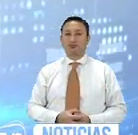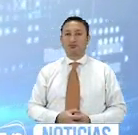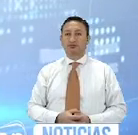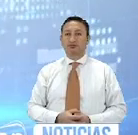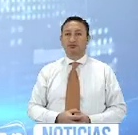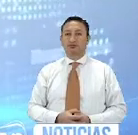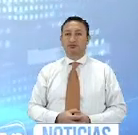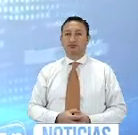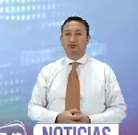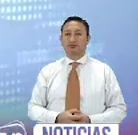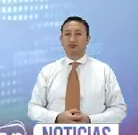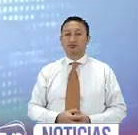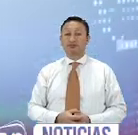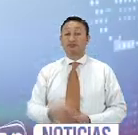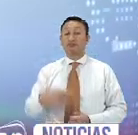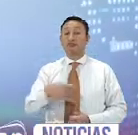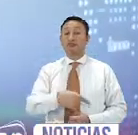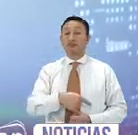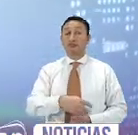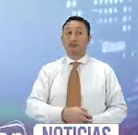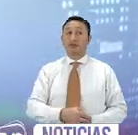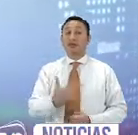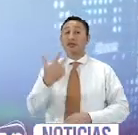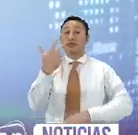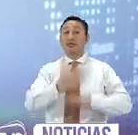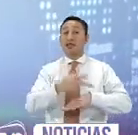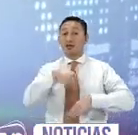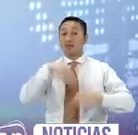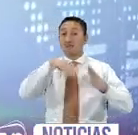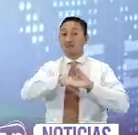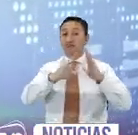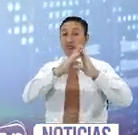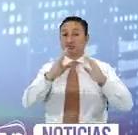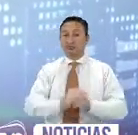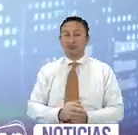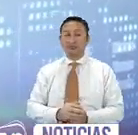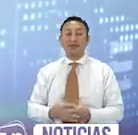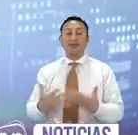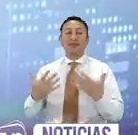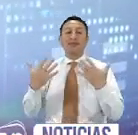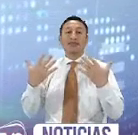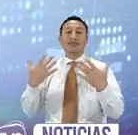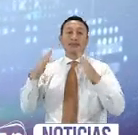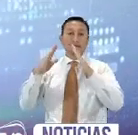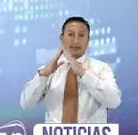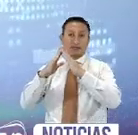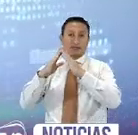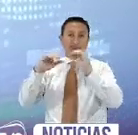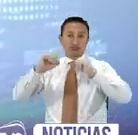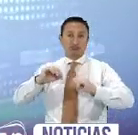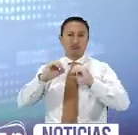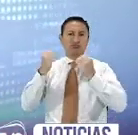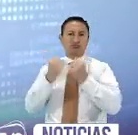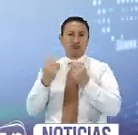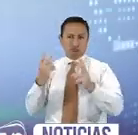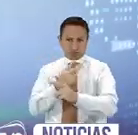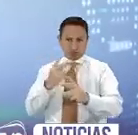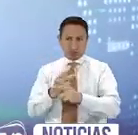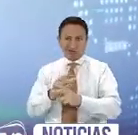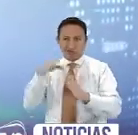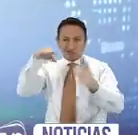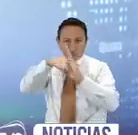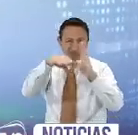Los golpes se extendieron durante 3 días. En 10 allanamientos desbarataron a una organización